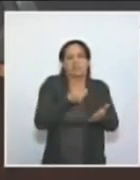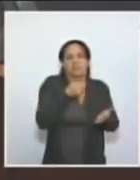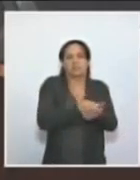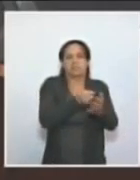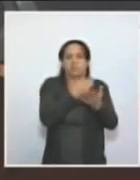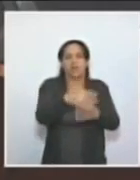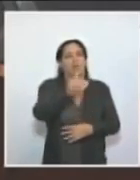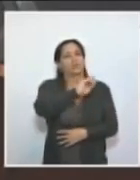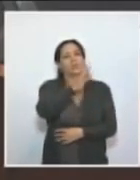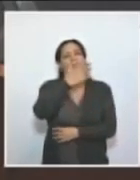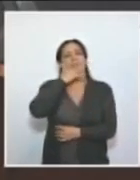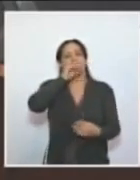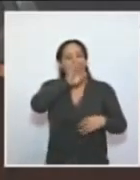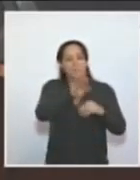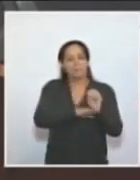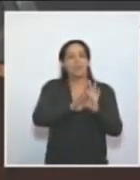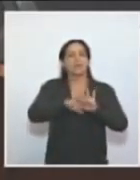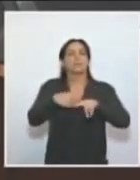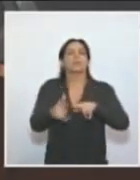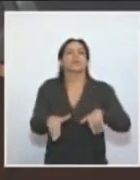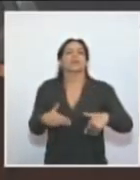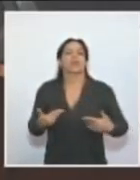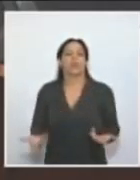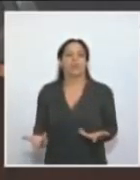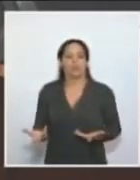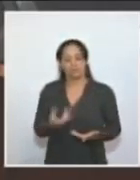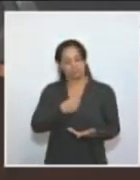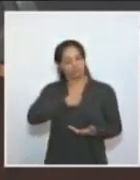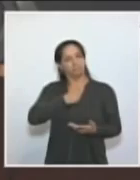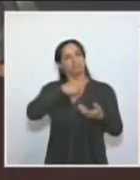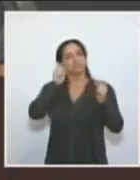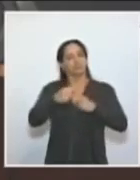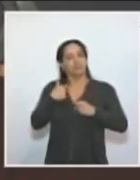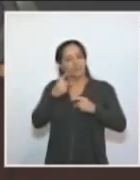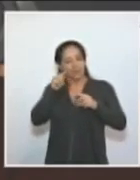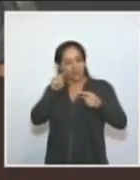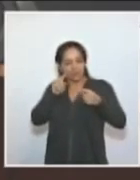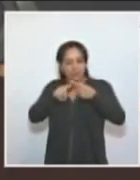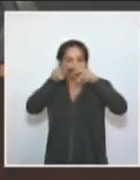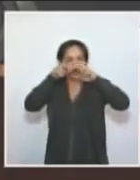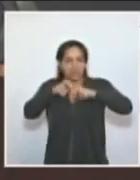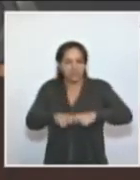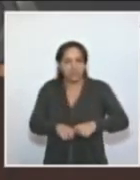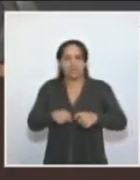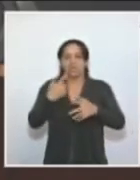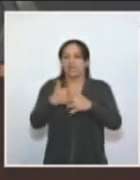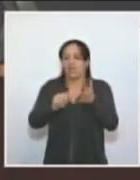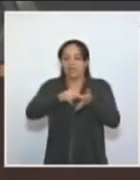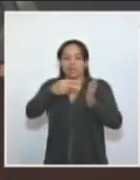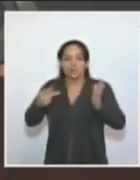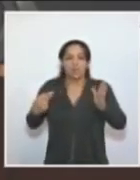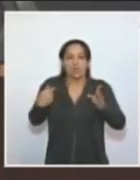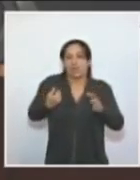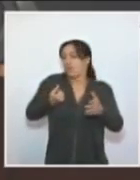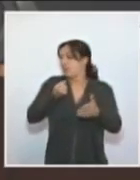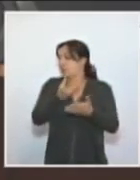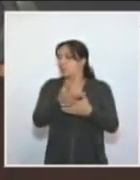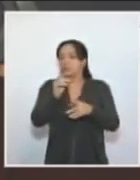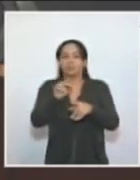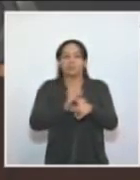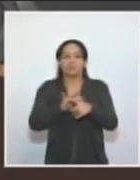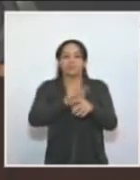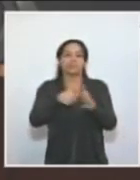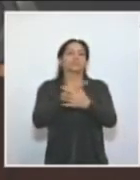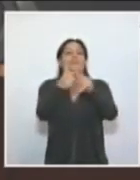somos capaces e imaginativos para caminarle a la investigación, a la transferencia de tecnología, con variedades que